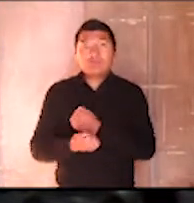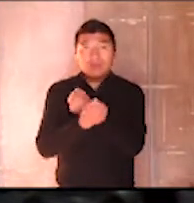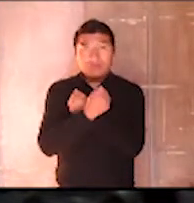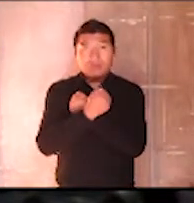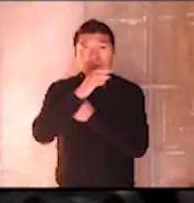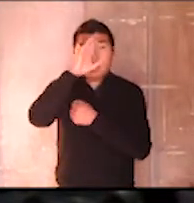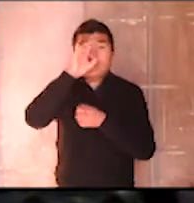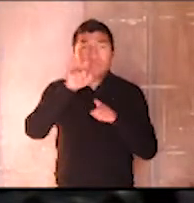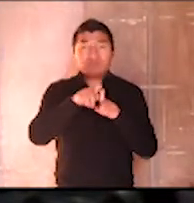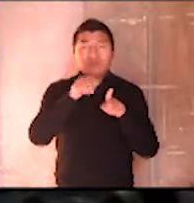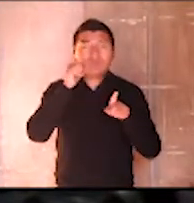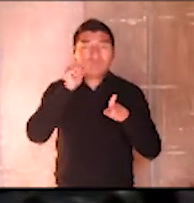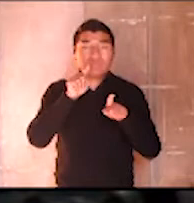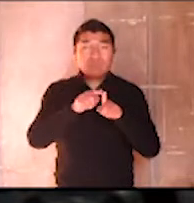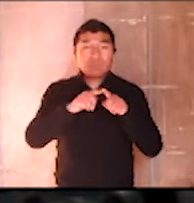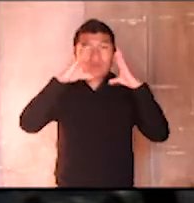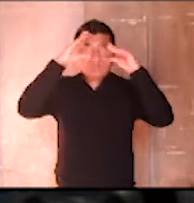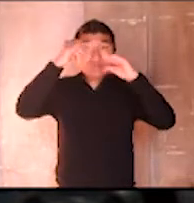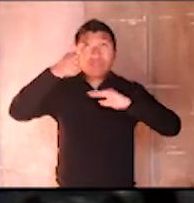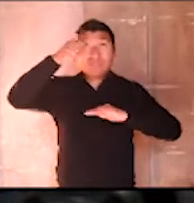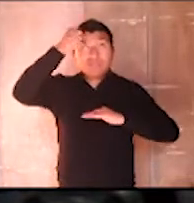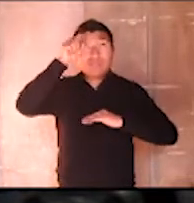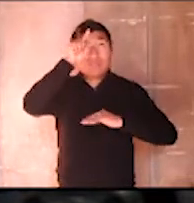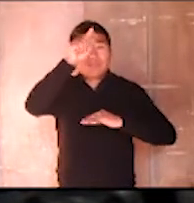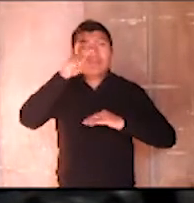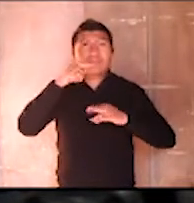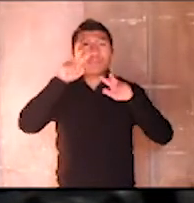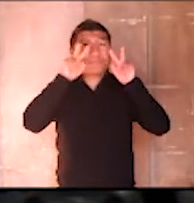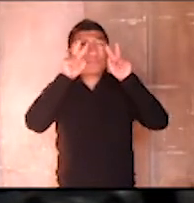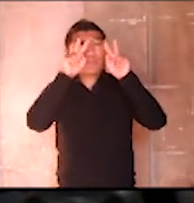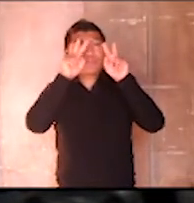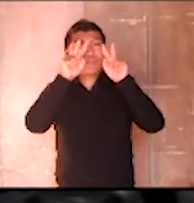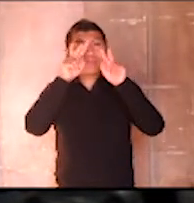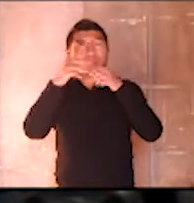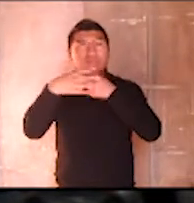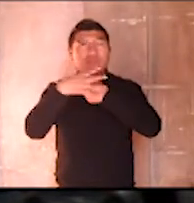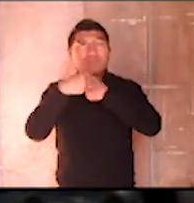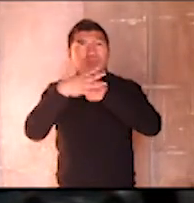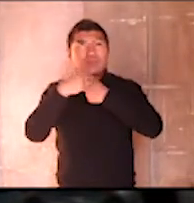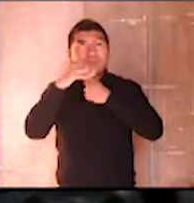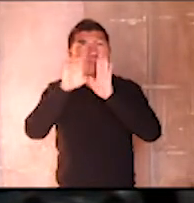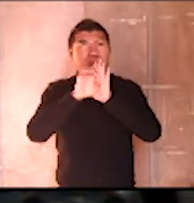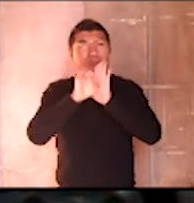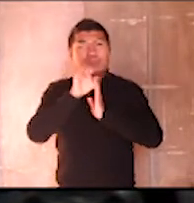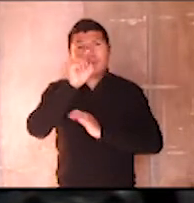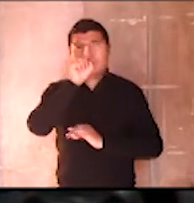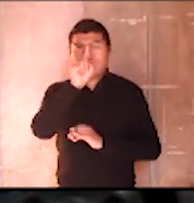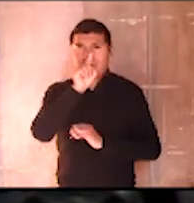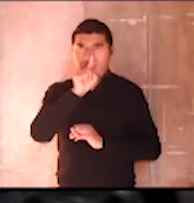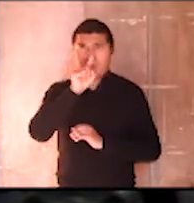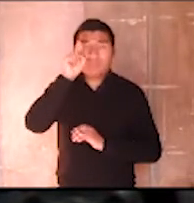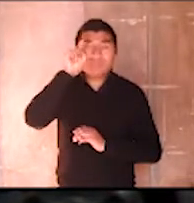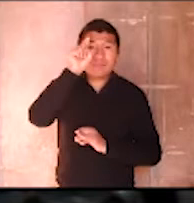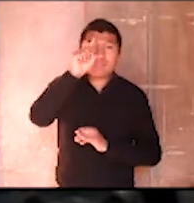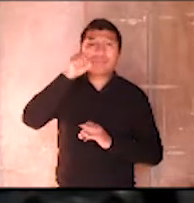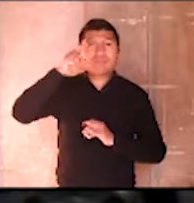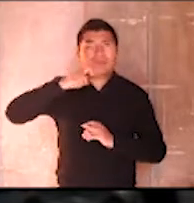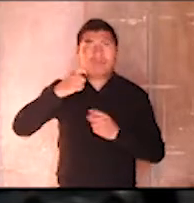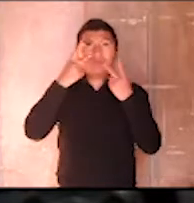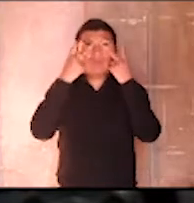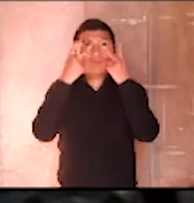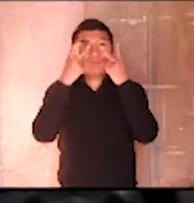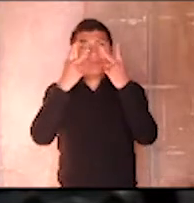Queridos, al Maestro tenemos que mirar para parecernos a Él. A Él tenemos que